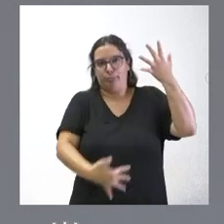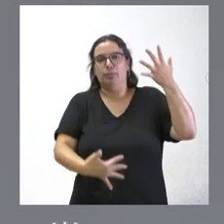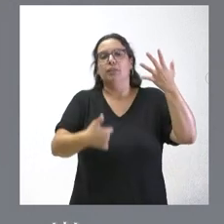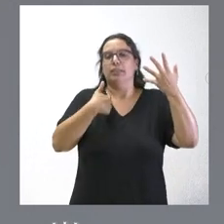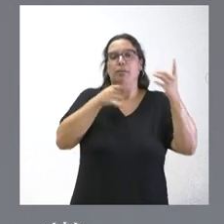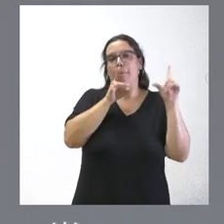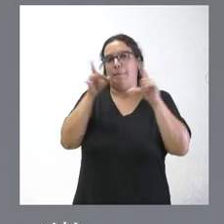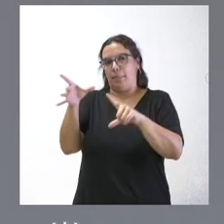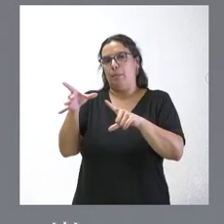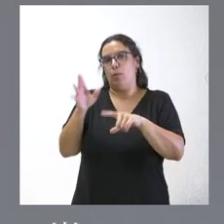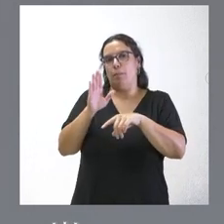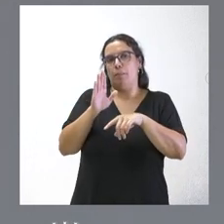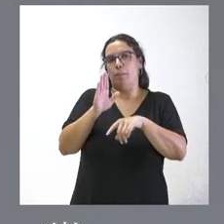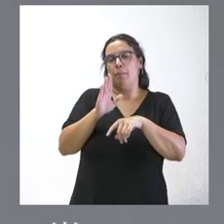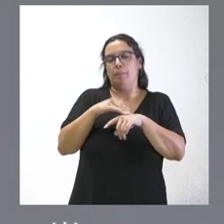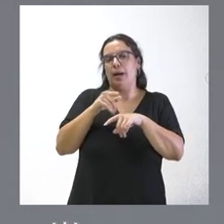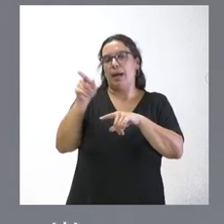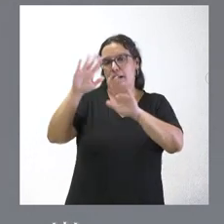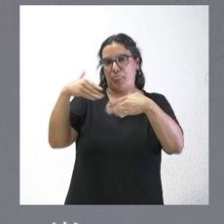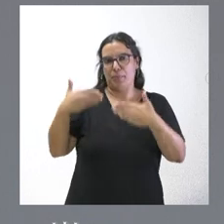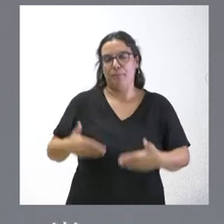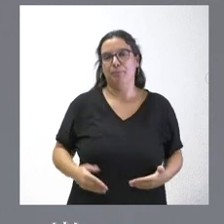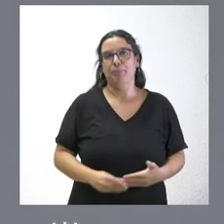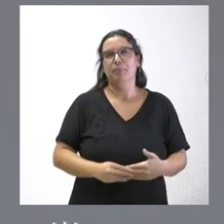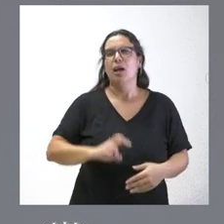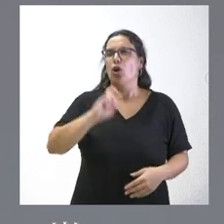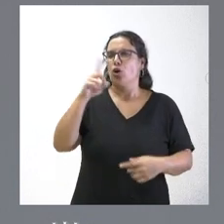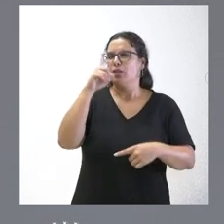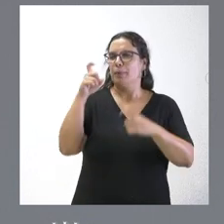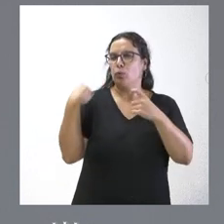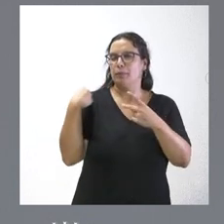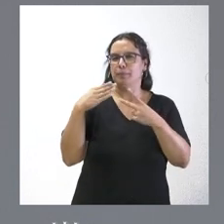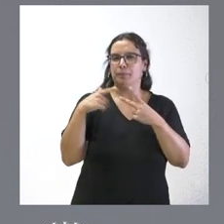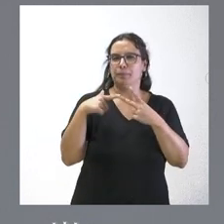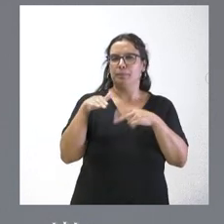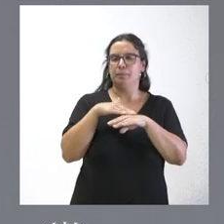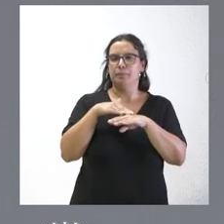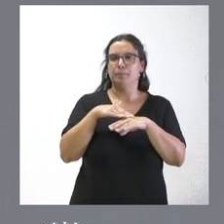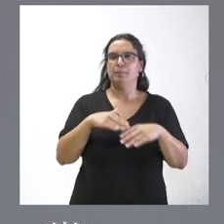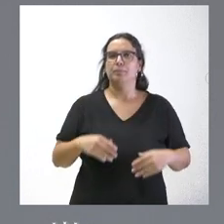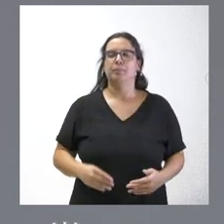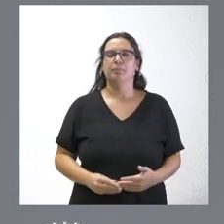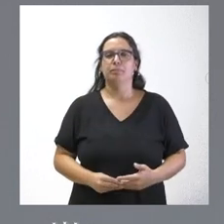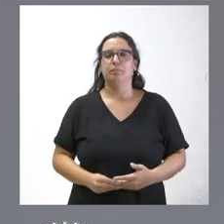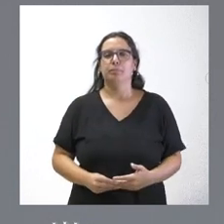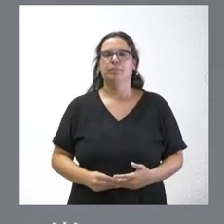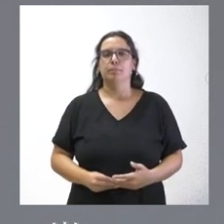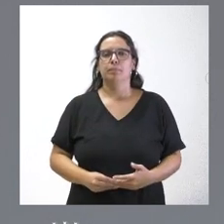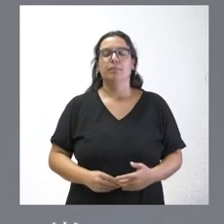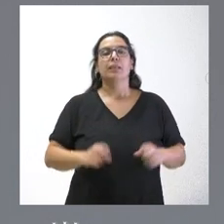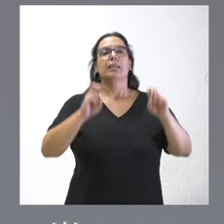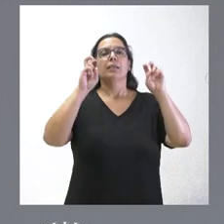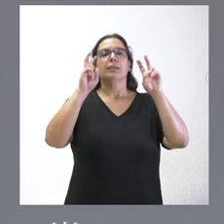y se los hacemos llegar y la otra pregunta era perdón respecto a la